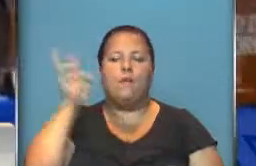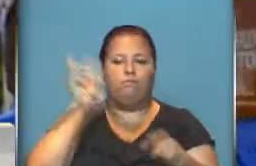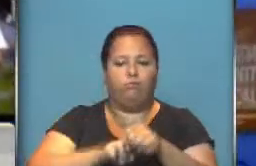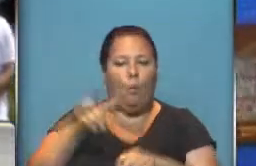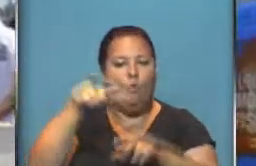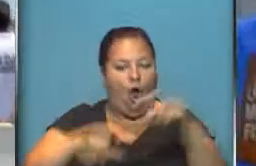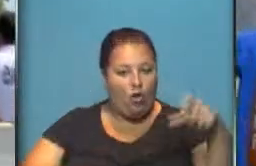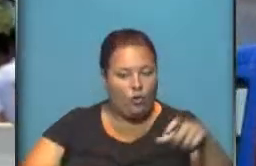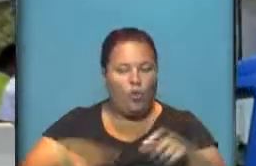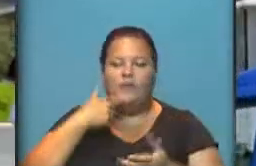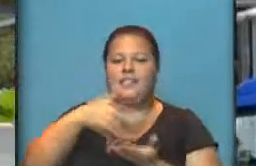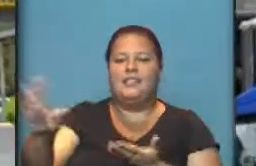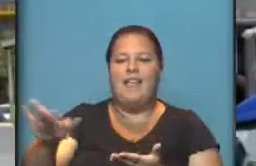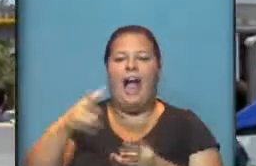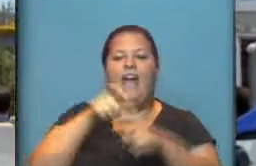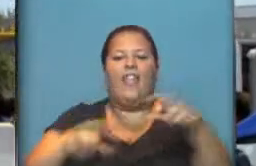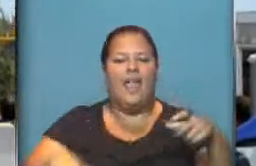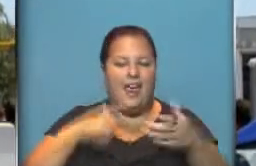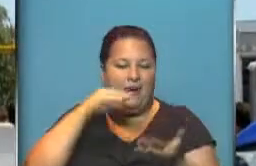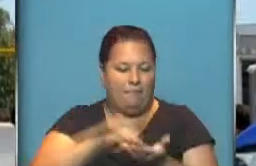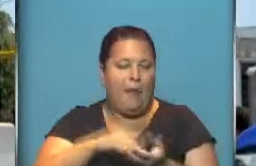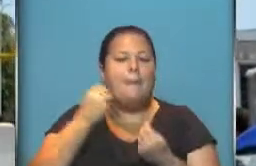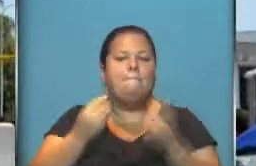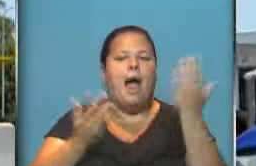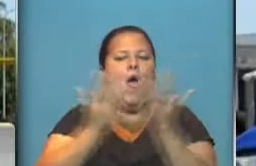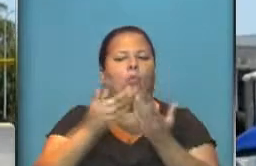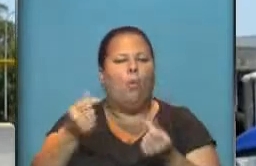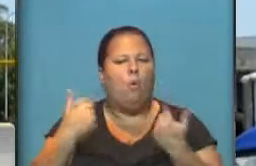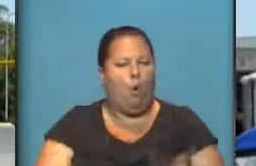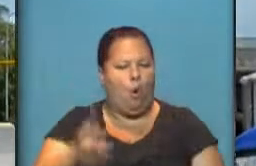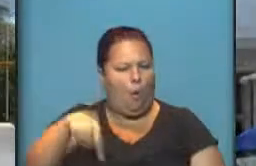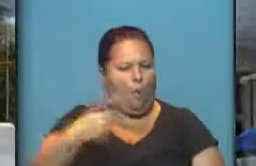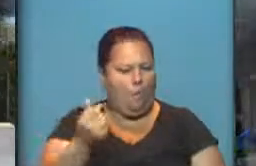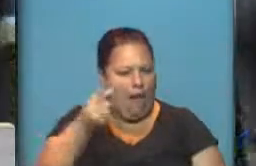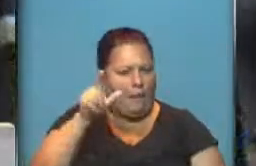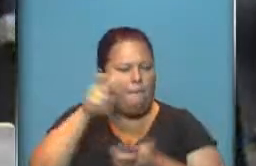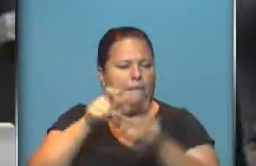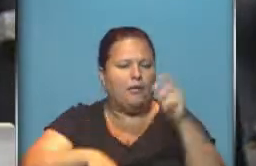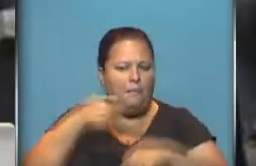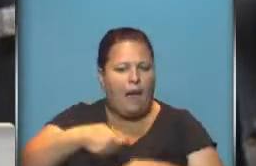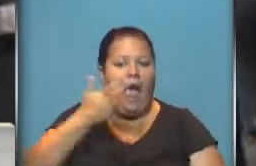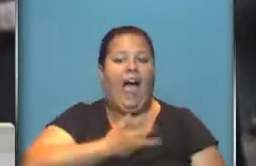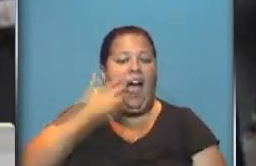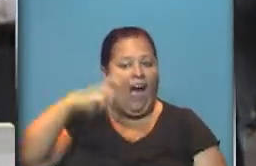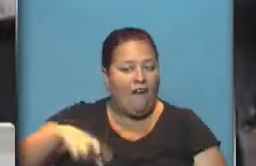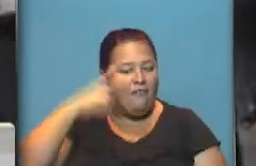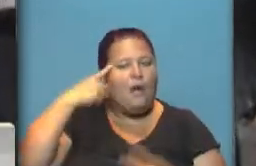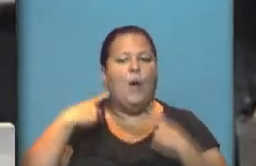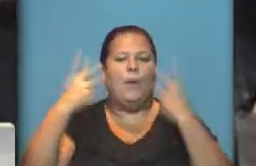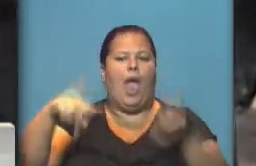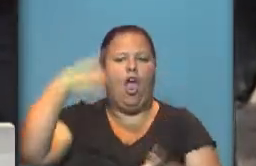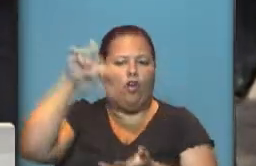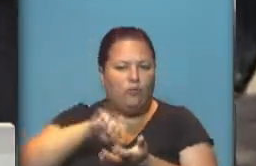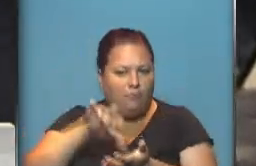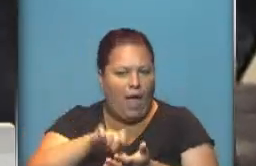monotributistas y los excluyó del régimen simplificado. Para analizar la capacidad económica de estos contribuyentes, la AFIP tomó en cuenta los viajes al exterior